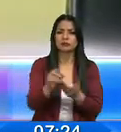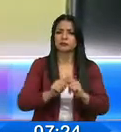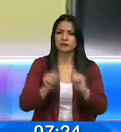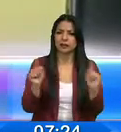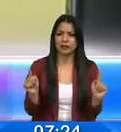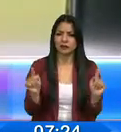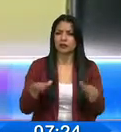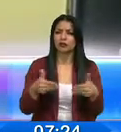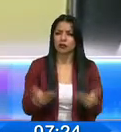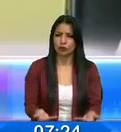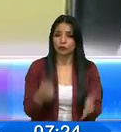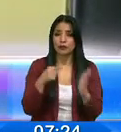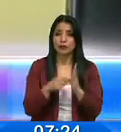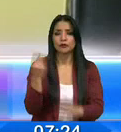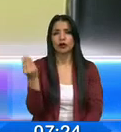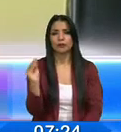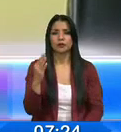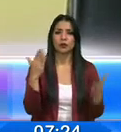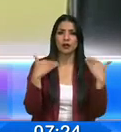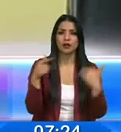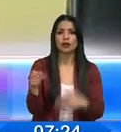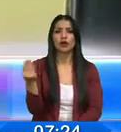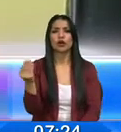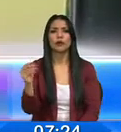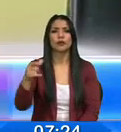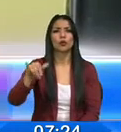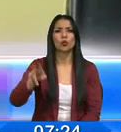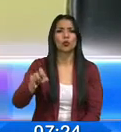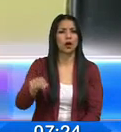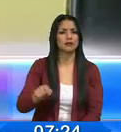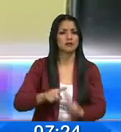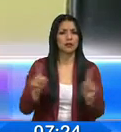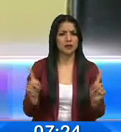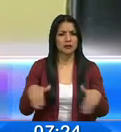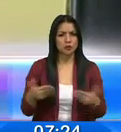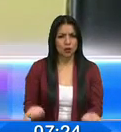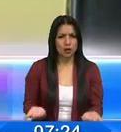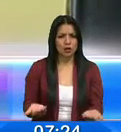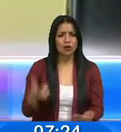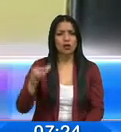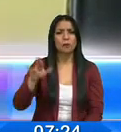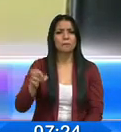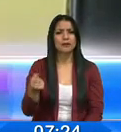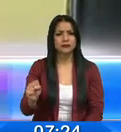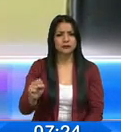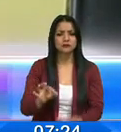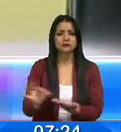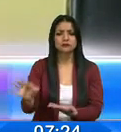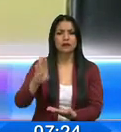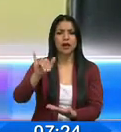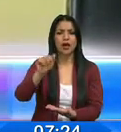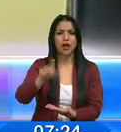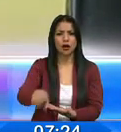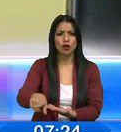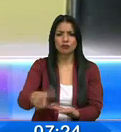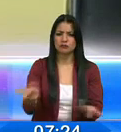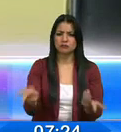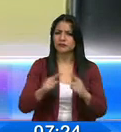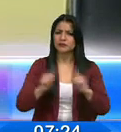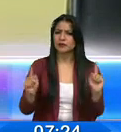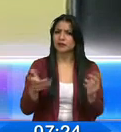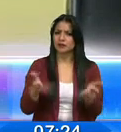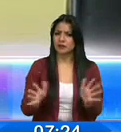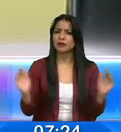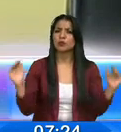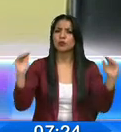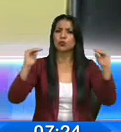Carlos Julio, de un chico de Guayaquil con el chico de Wuhan, de Isidro Ayora, de Lomas, de Balao? Ninguna. Tenemos